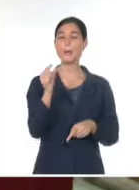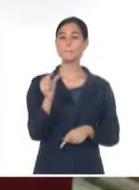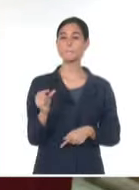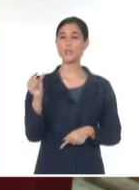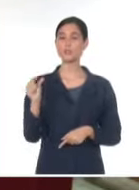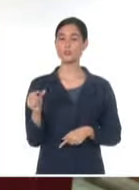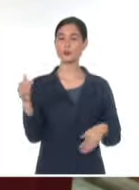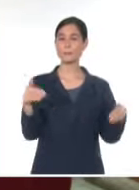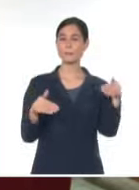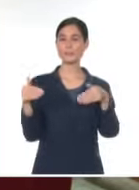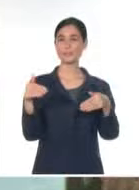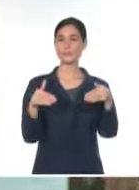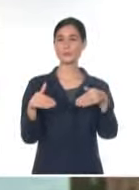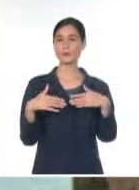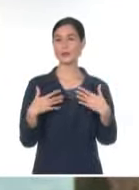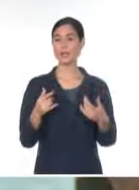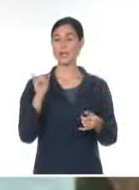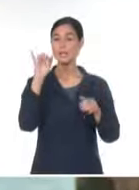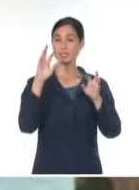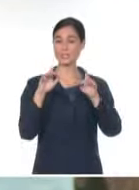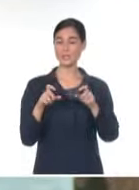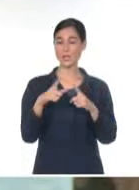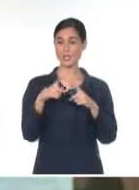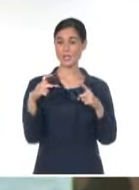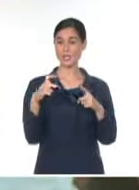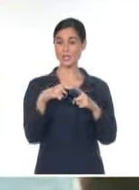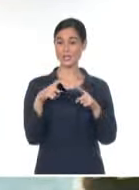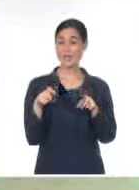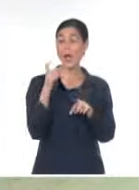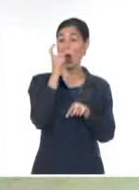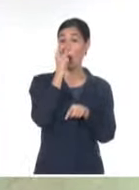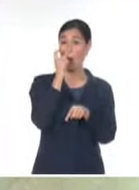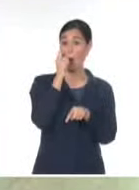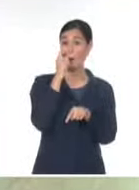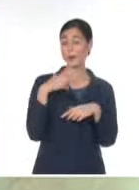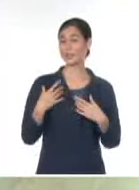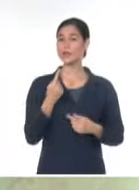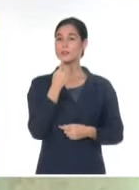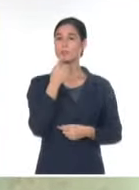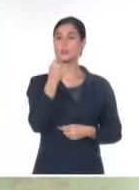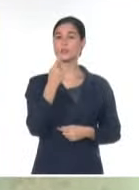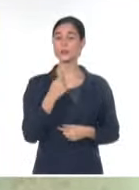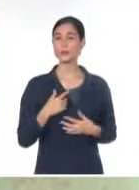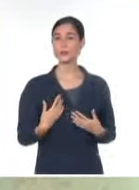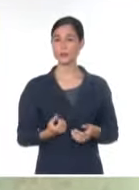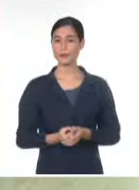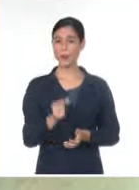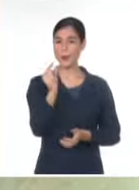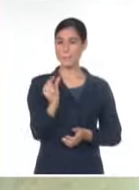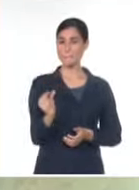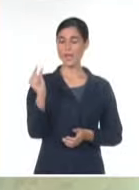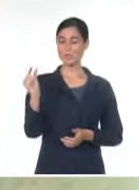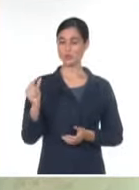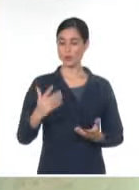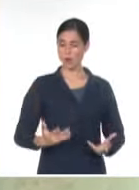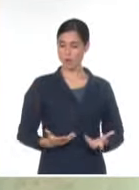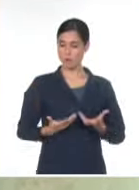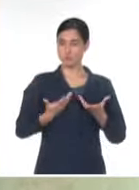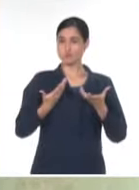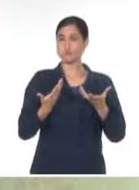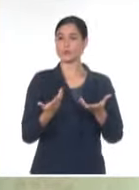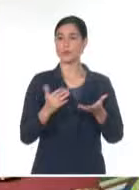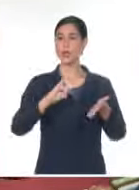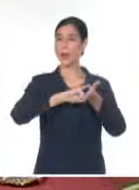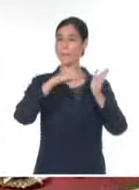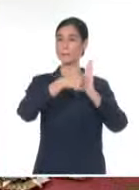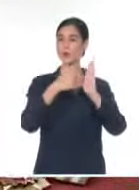del Secretariado Nacional de la CTC, Leobanis Ávila Góngora, dijo que los condecorados están comprometidos con el proyecto económico y